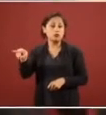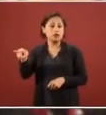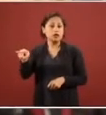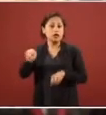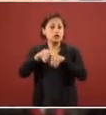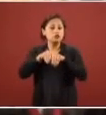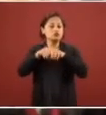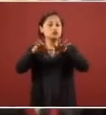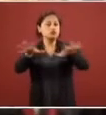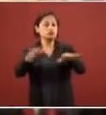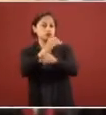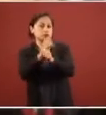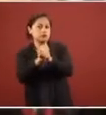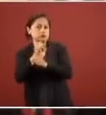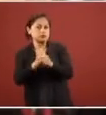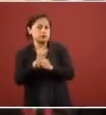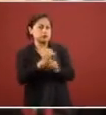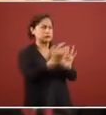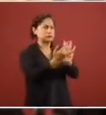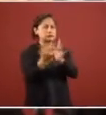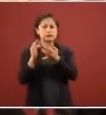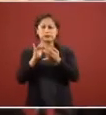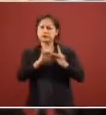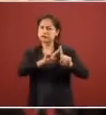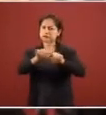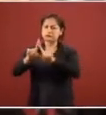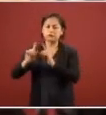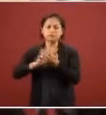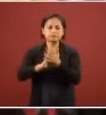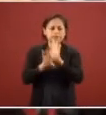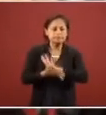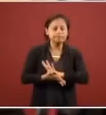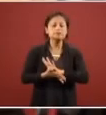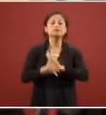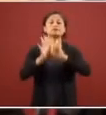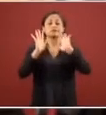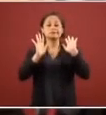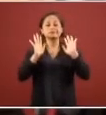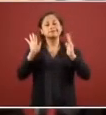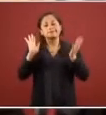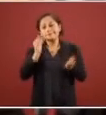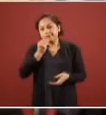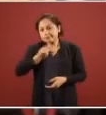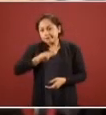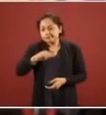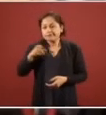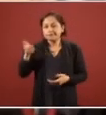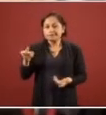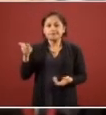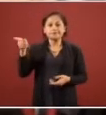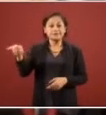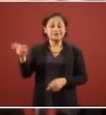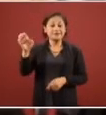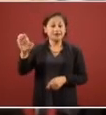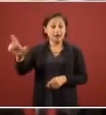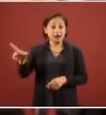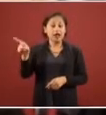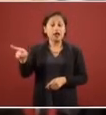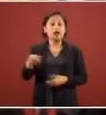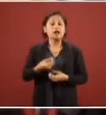al revelar los miles de cables. Pero bueno, finalmente él se ha expresado, incluso en varias